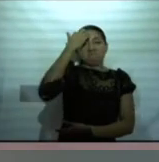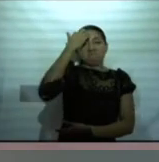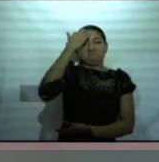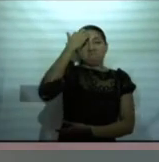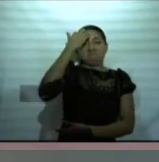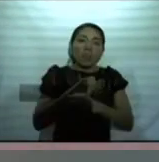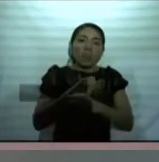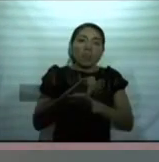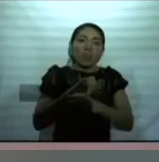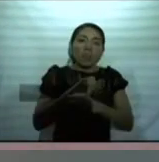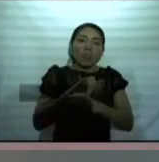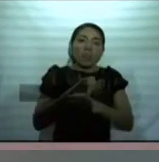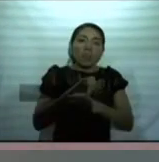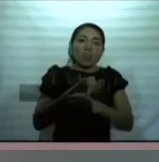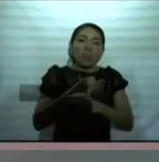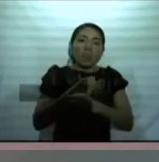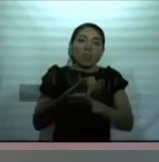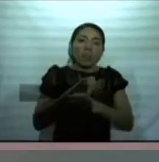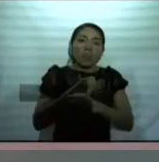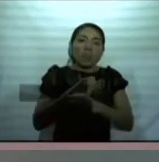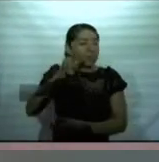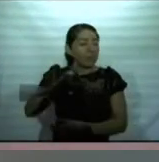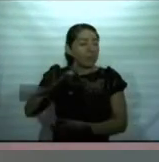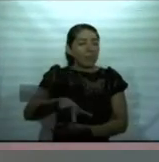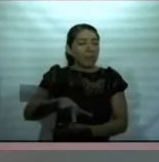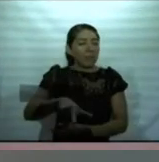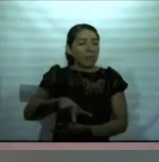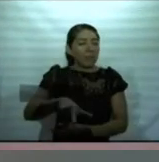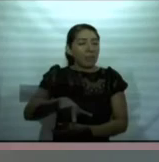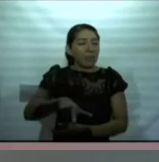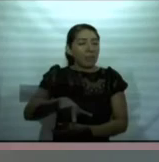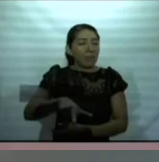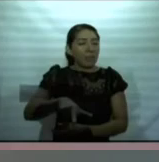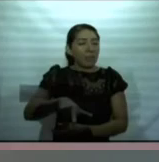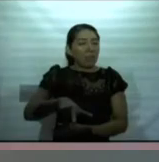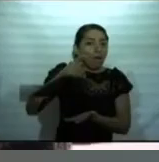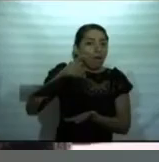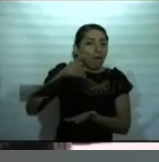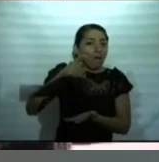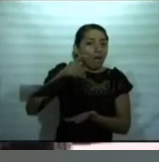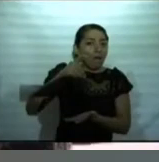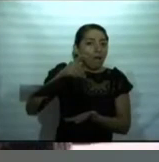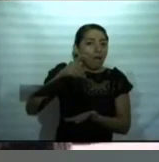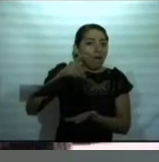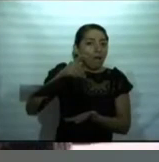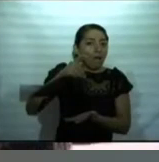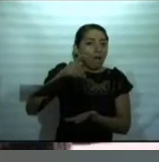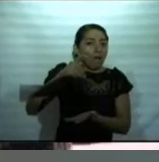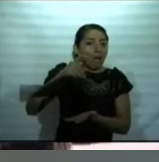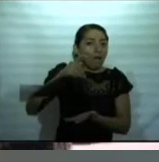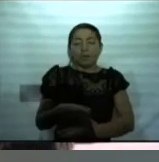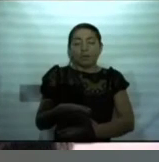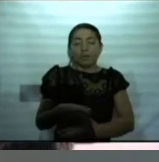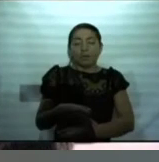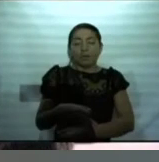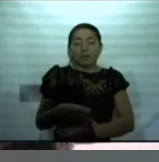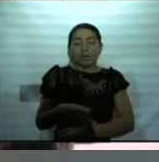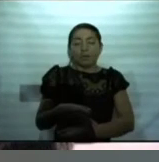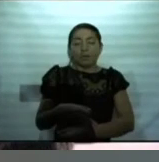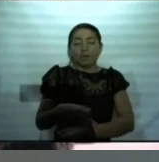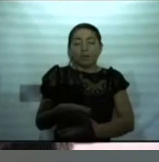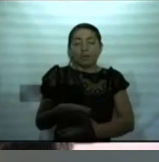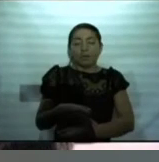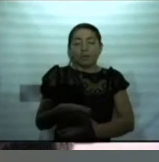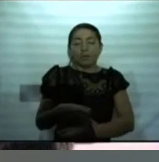60, 64 años van a tener un apoyo para ellas y para las familias.